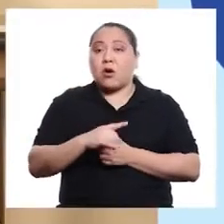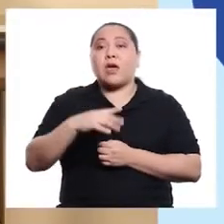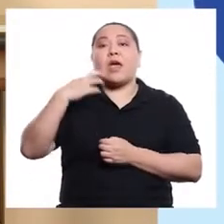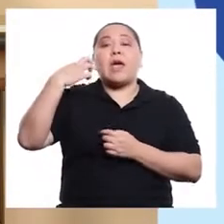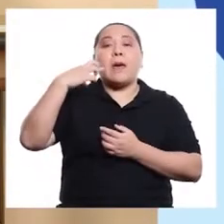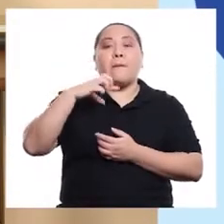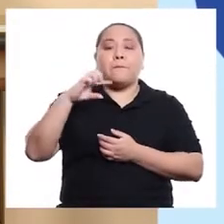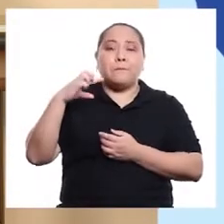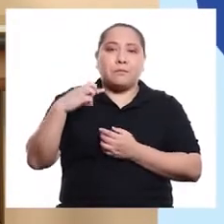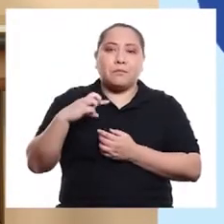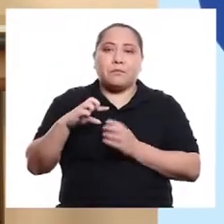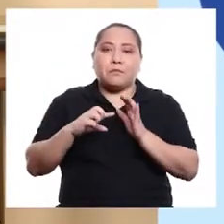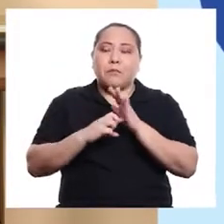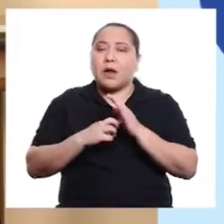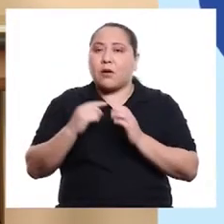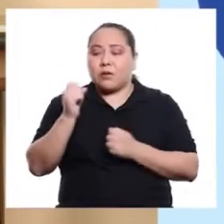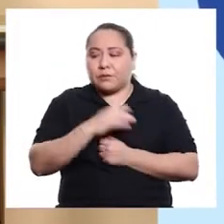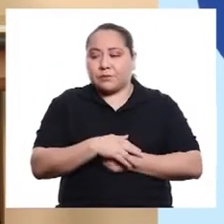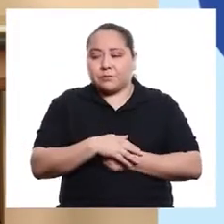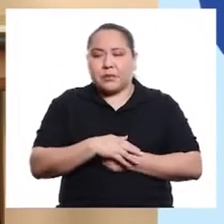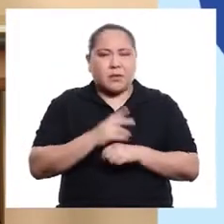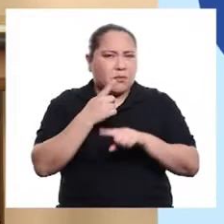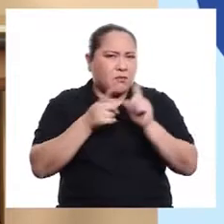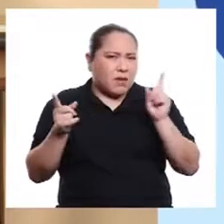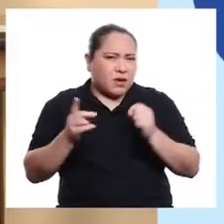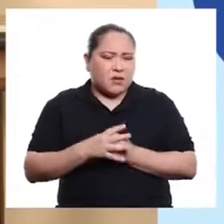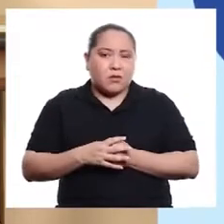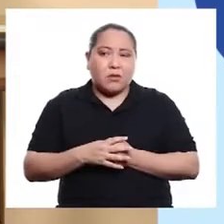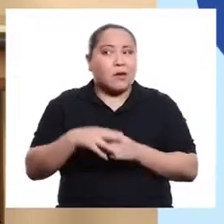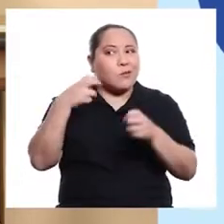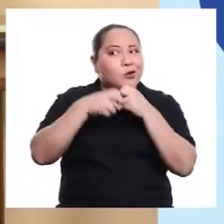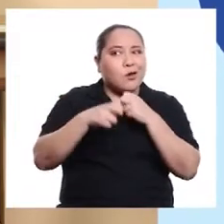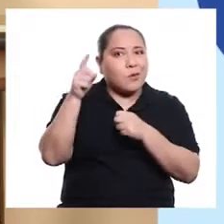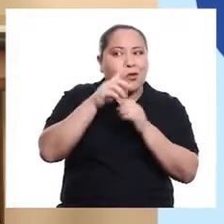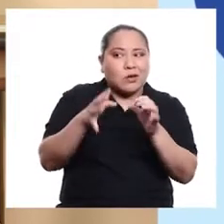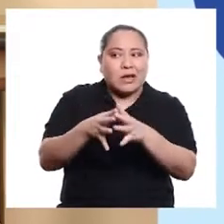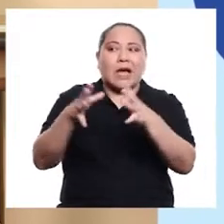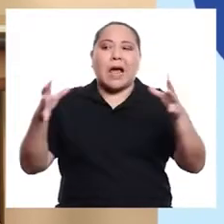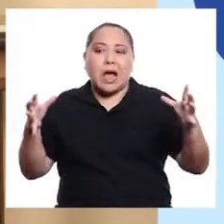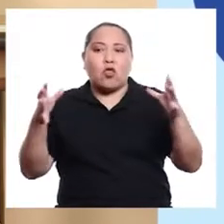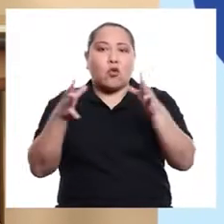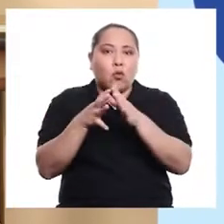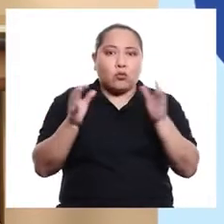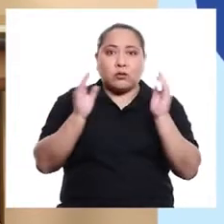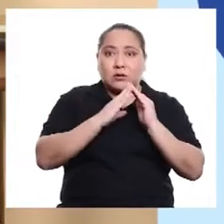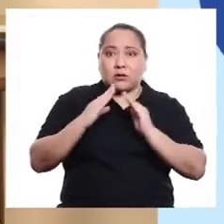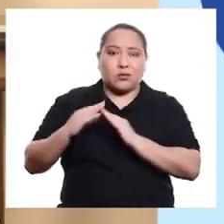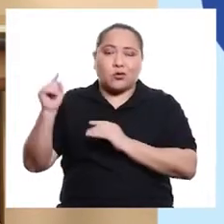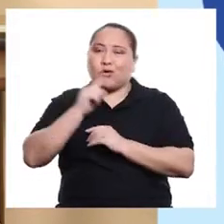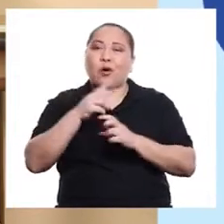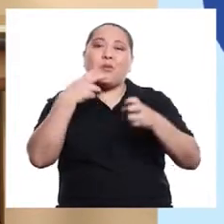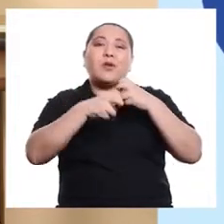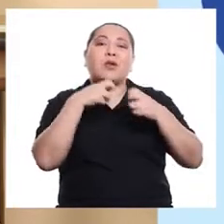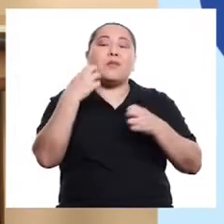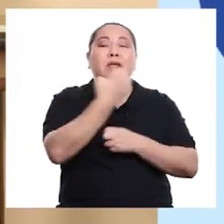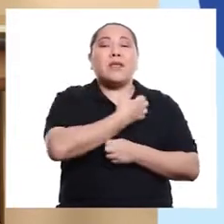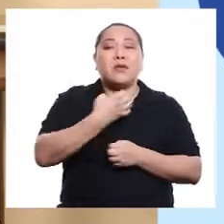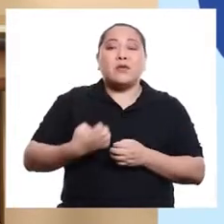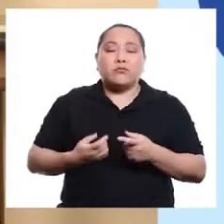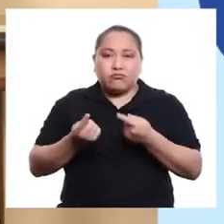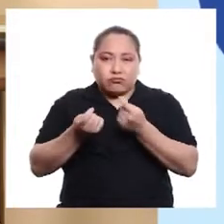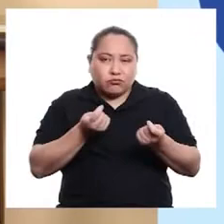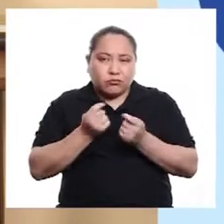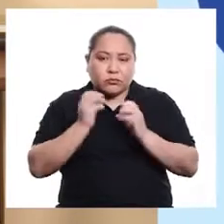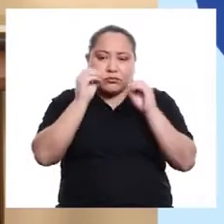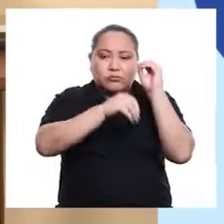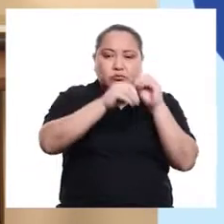el problema no es el tamaño de la ciudad, sino la capacidad institucional para incorporar a los sectores que se encuentran en